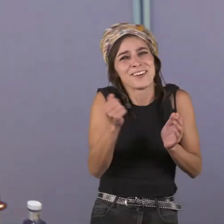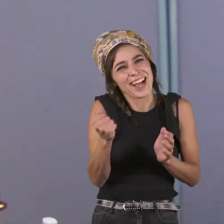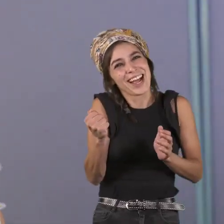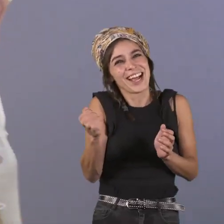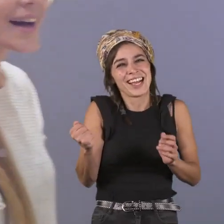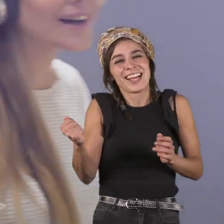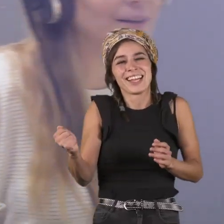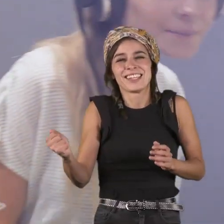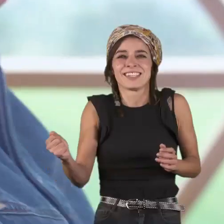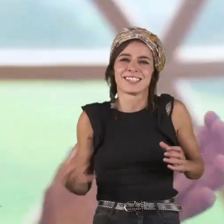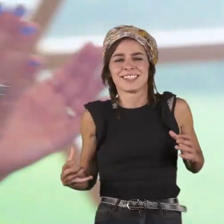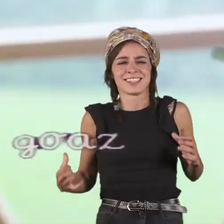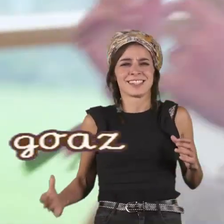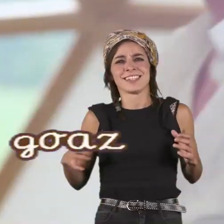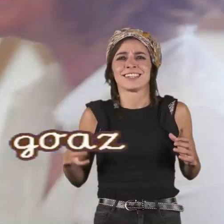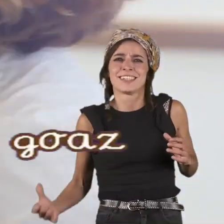txokotxoa.